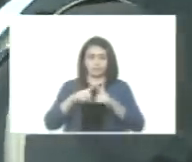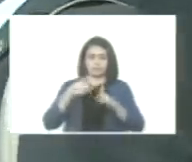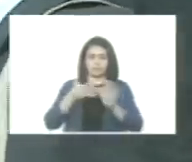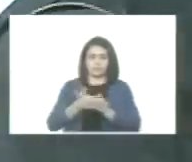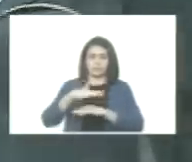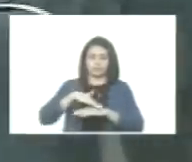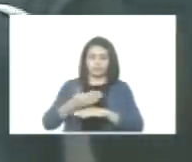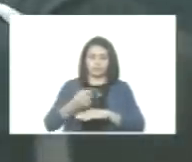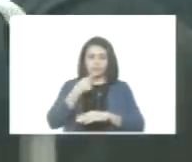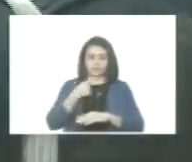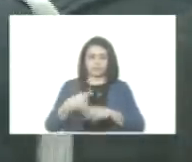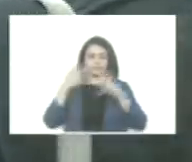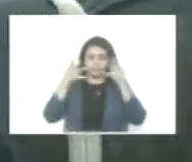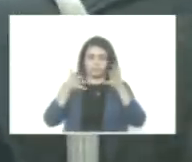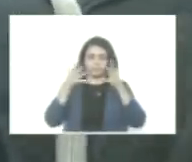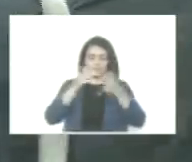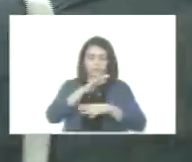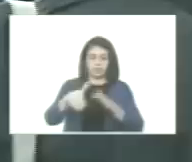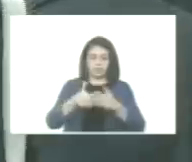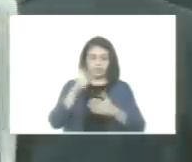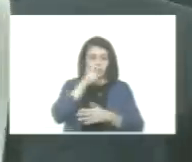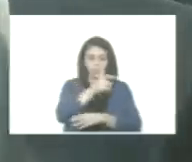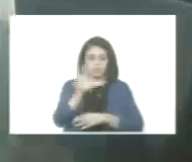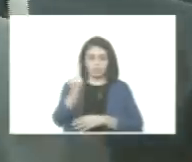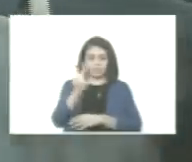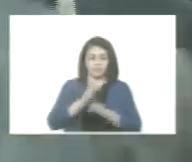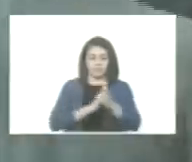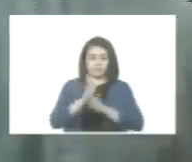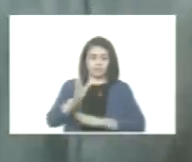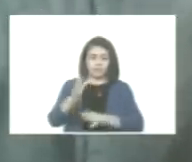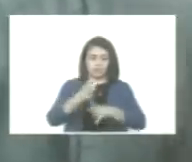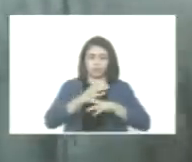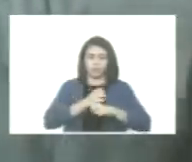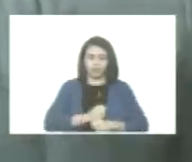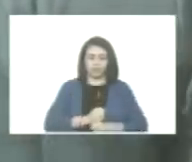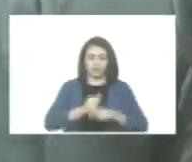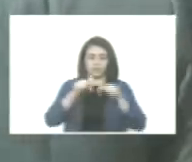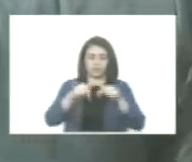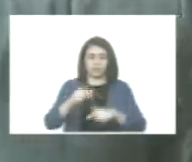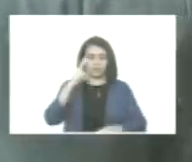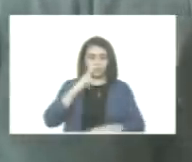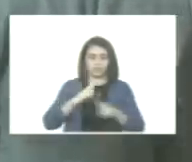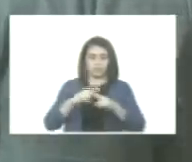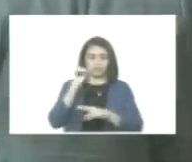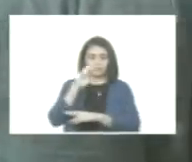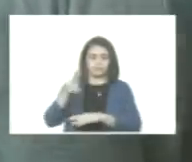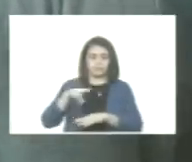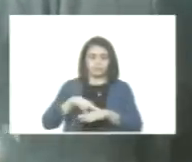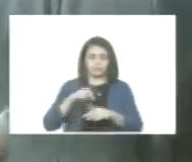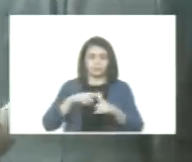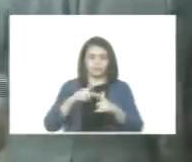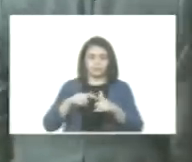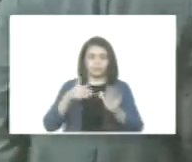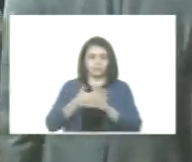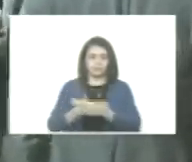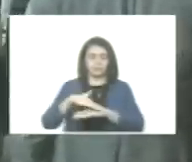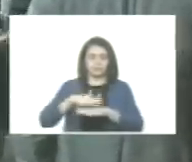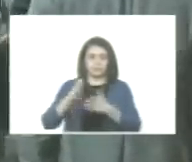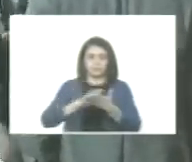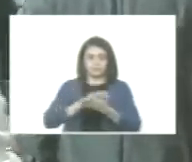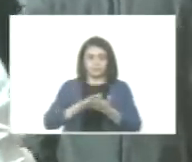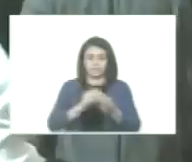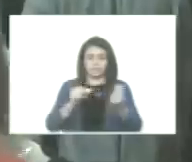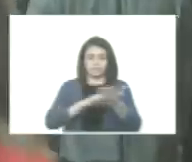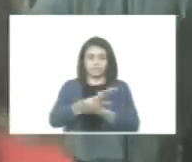Venezuela, bueno, exhortaba al pueblo venezolano a seguir confiando en esta honorable Asamblea Nacional para la solución de